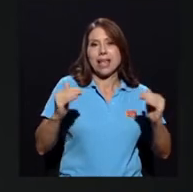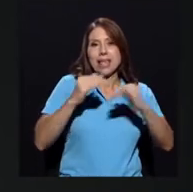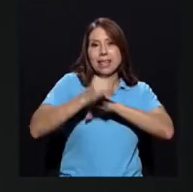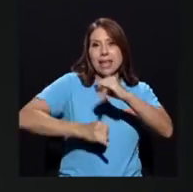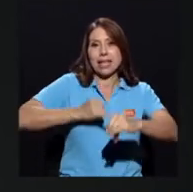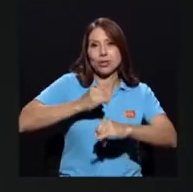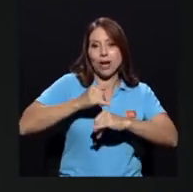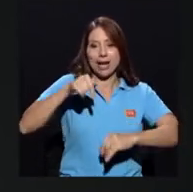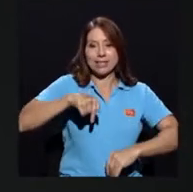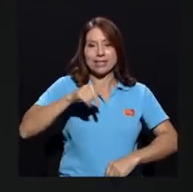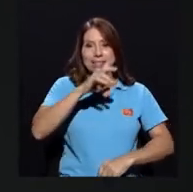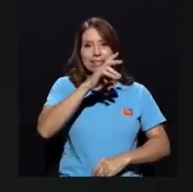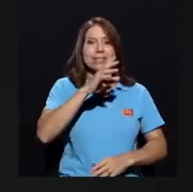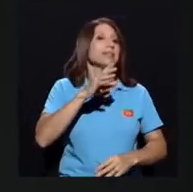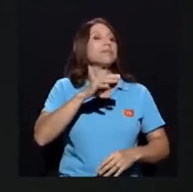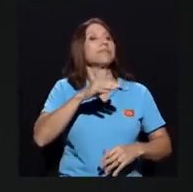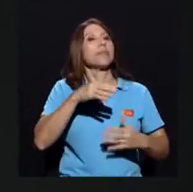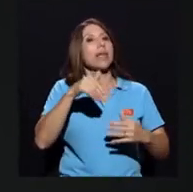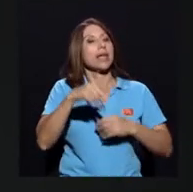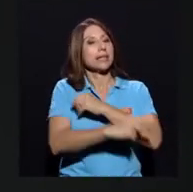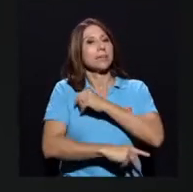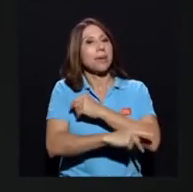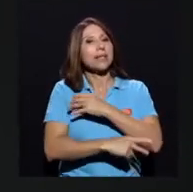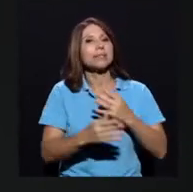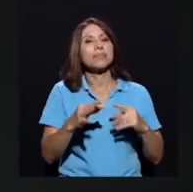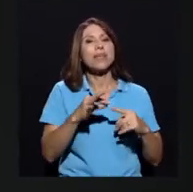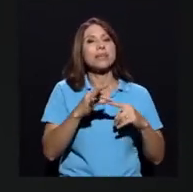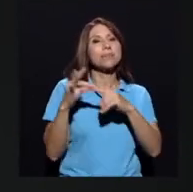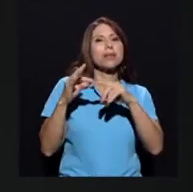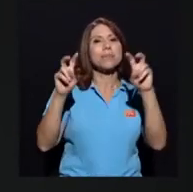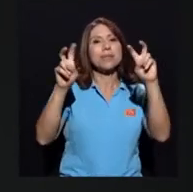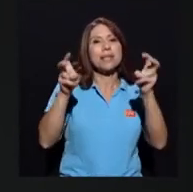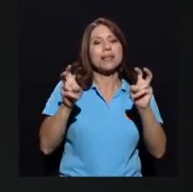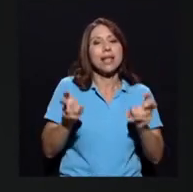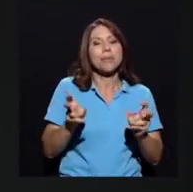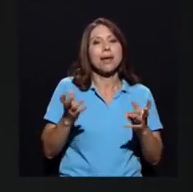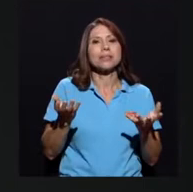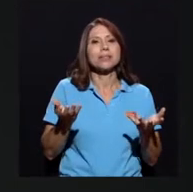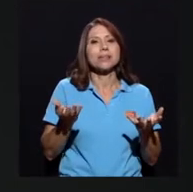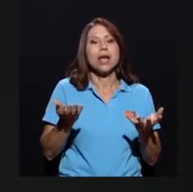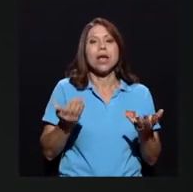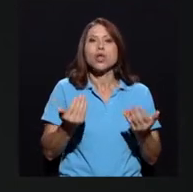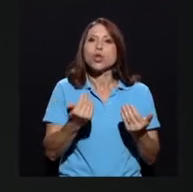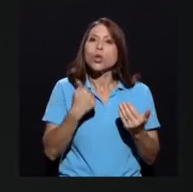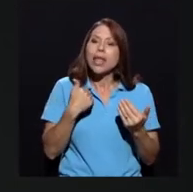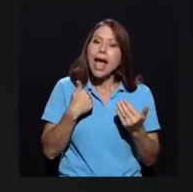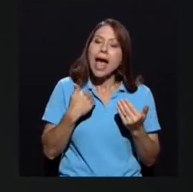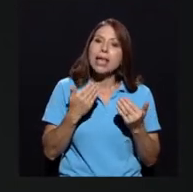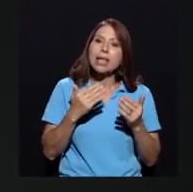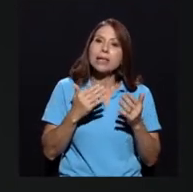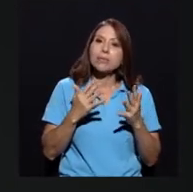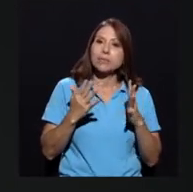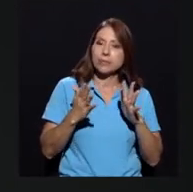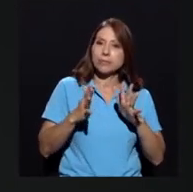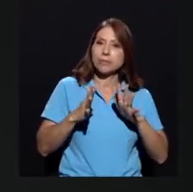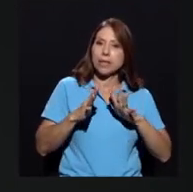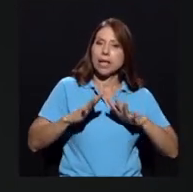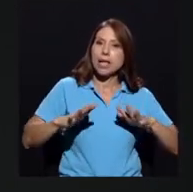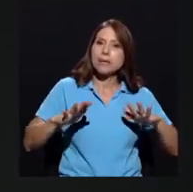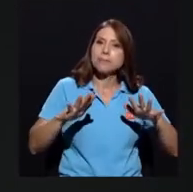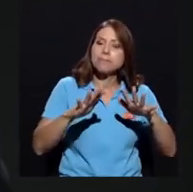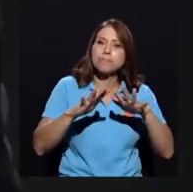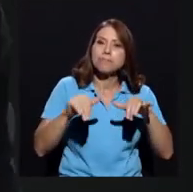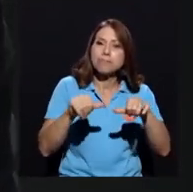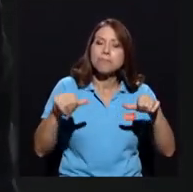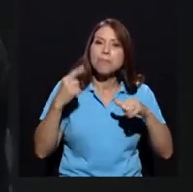internacionales y sobre todo en aquellos donde hay espacios para conflicto. La profundidad, y lo van a